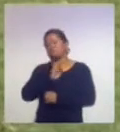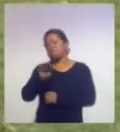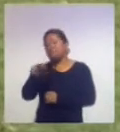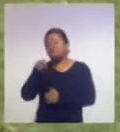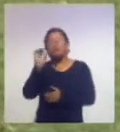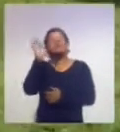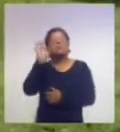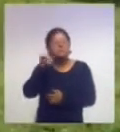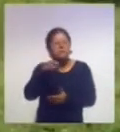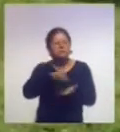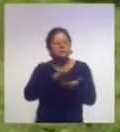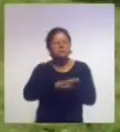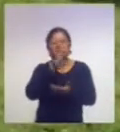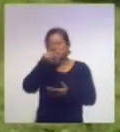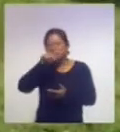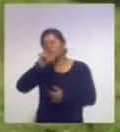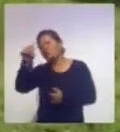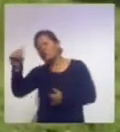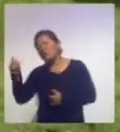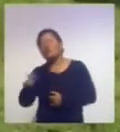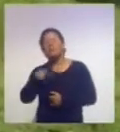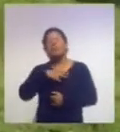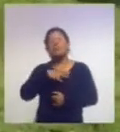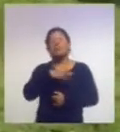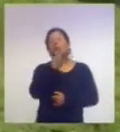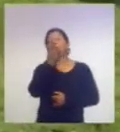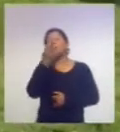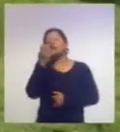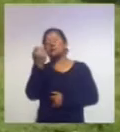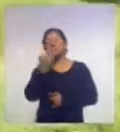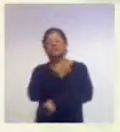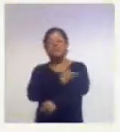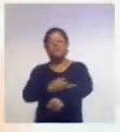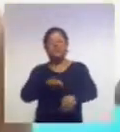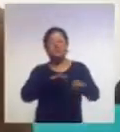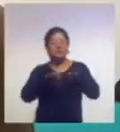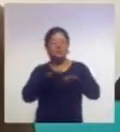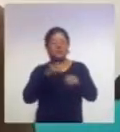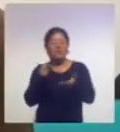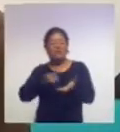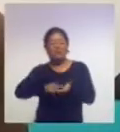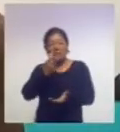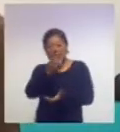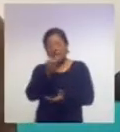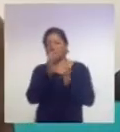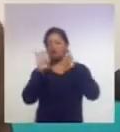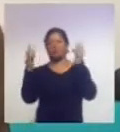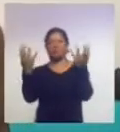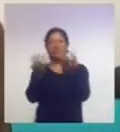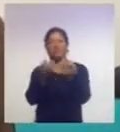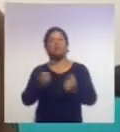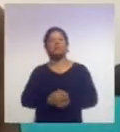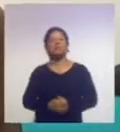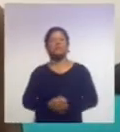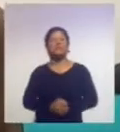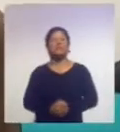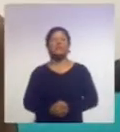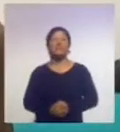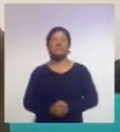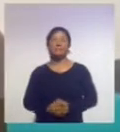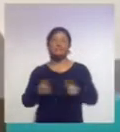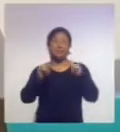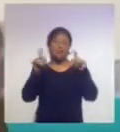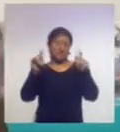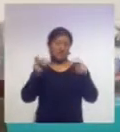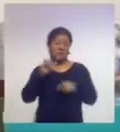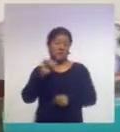protección de los derechos laborales de más de 400 familias que viven de este giro. Tlaxcala, vuelvo a repetir, ¿no? Afortunadamente